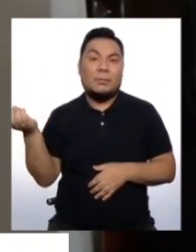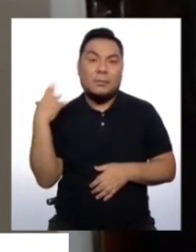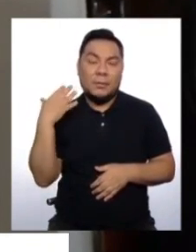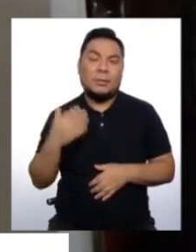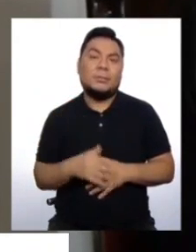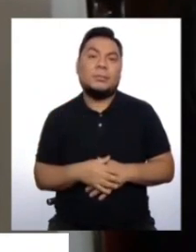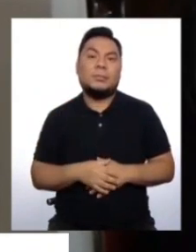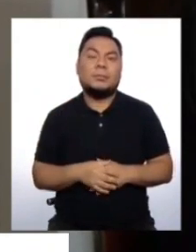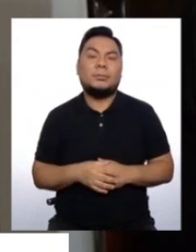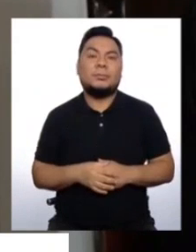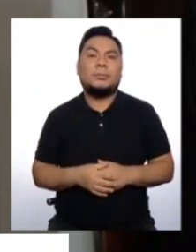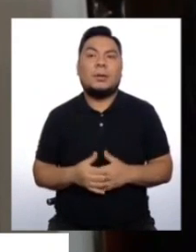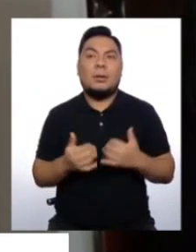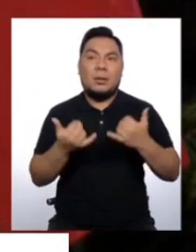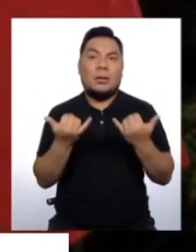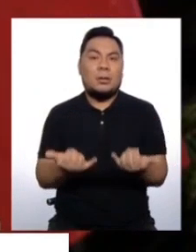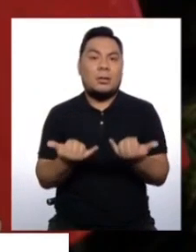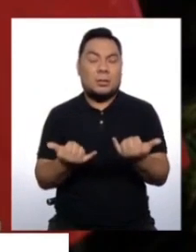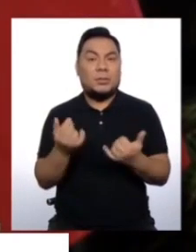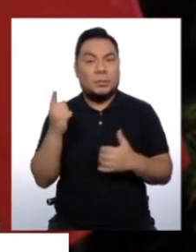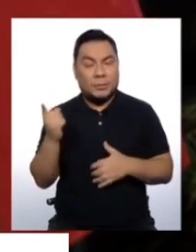manifiesta. Actualmente